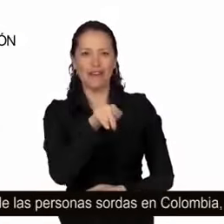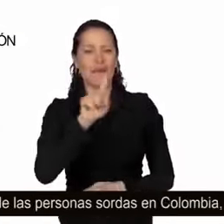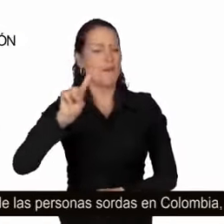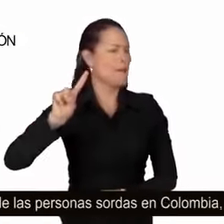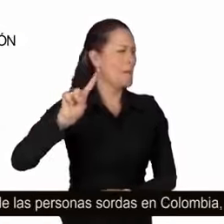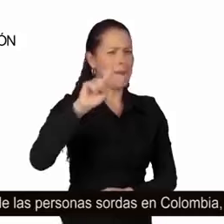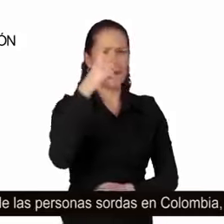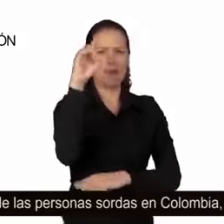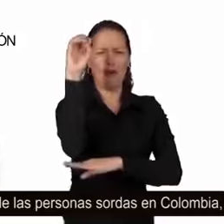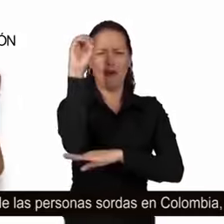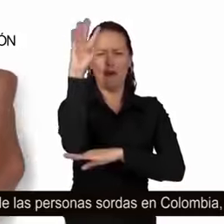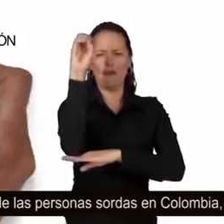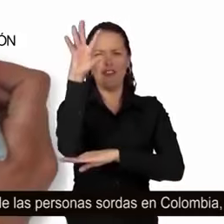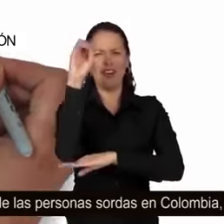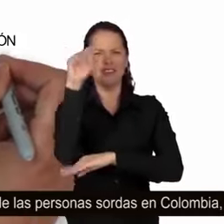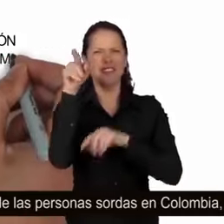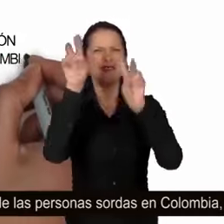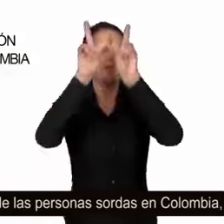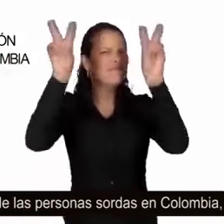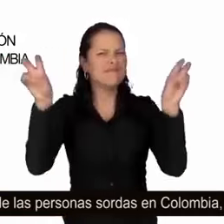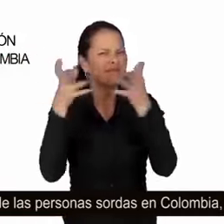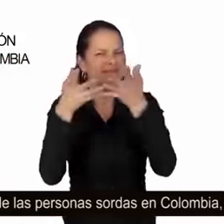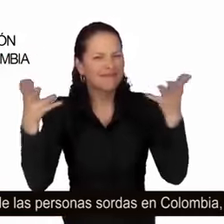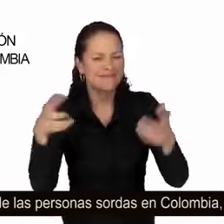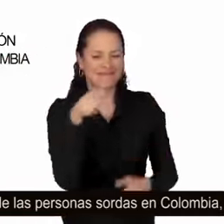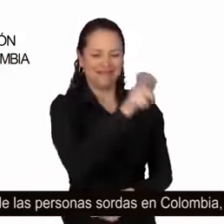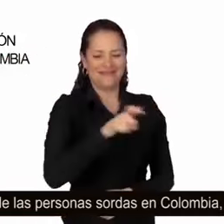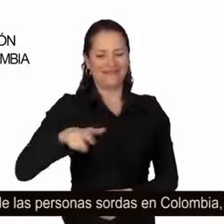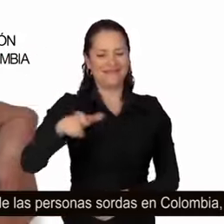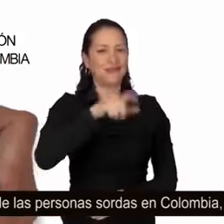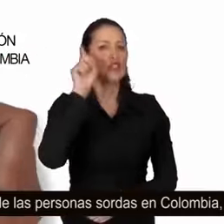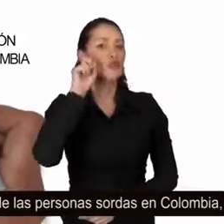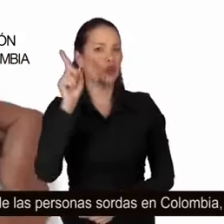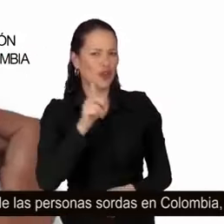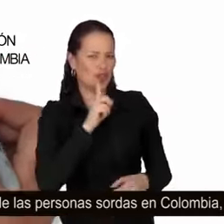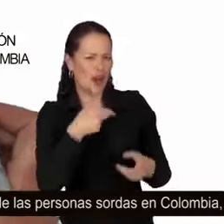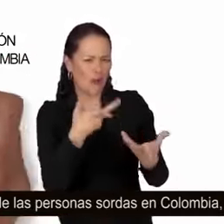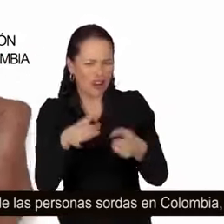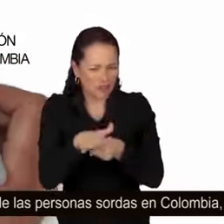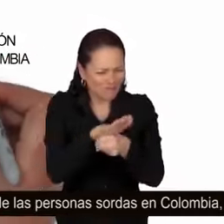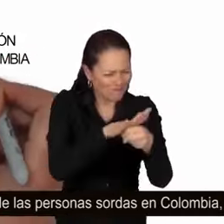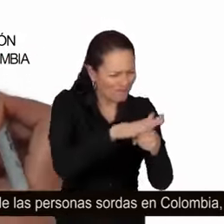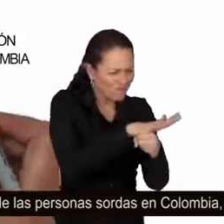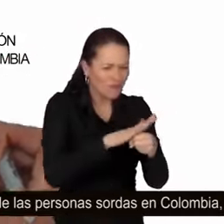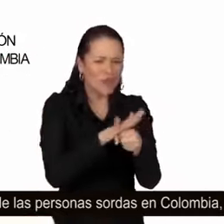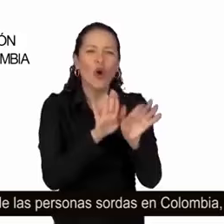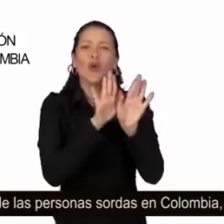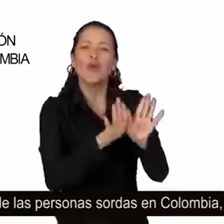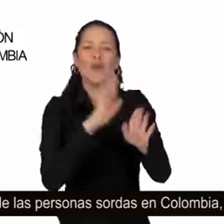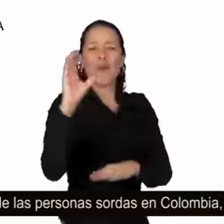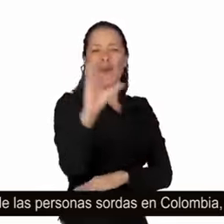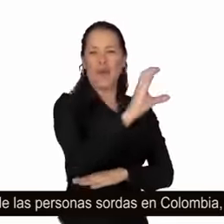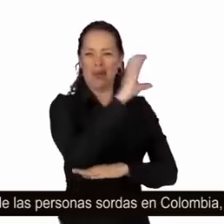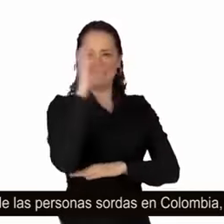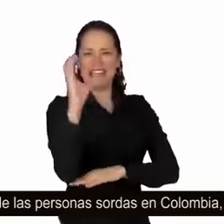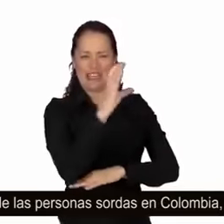1984, se realizó la primera conferencia sobre la situación de las personas sordas en Colombia.